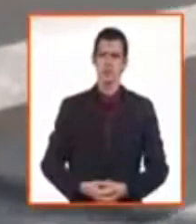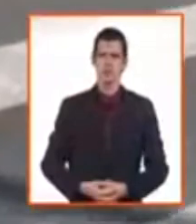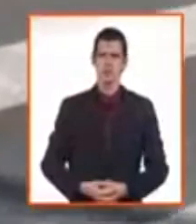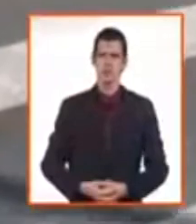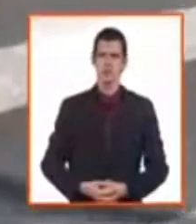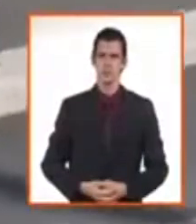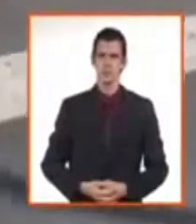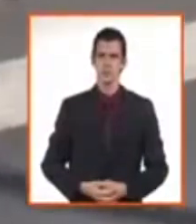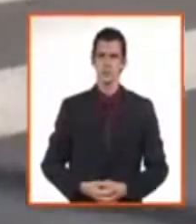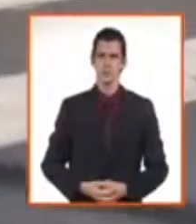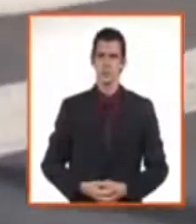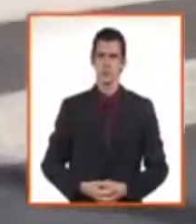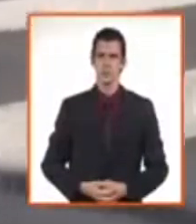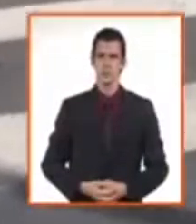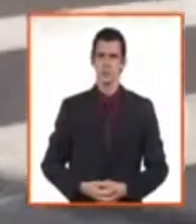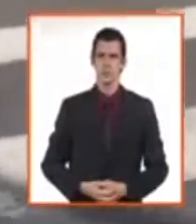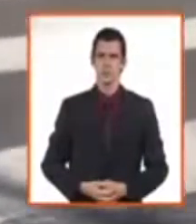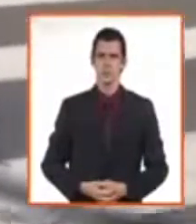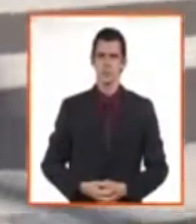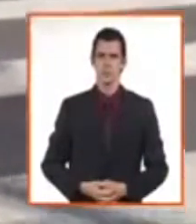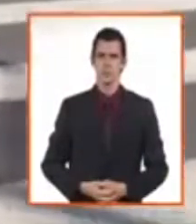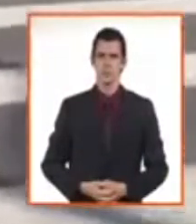tiene valor